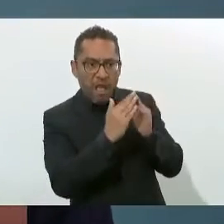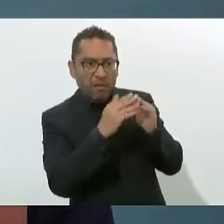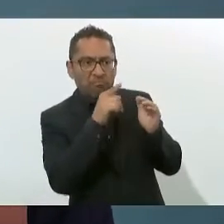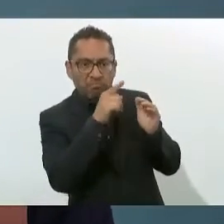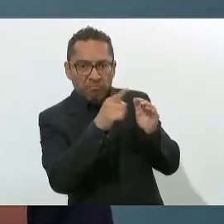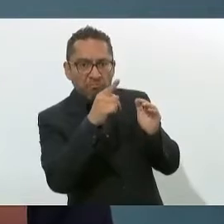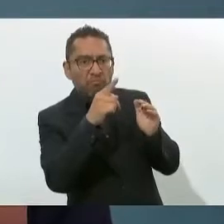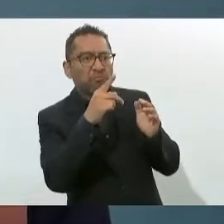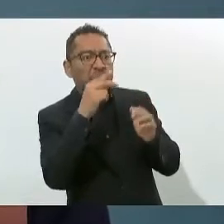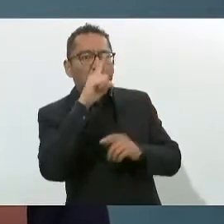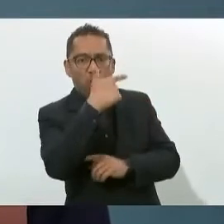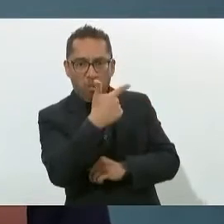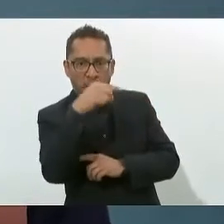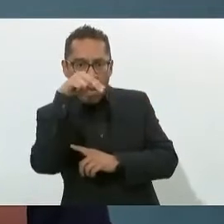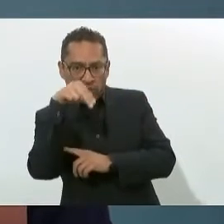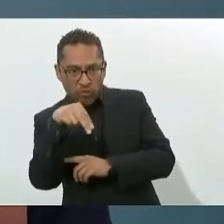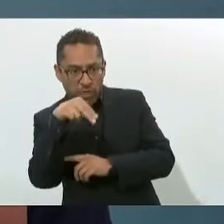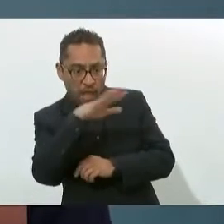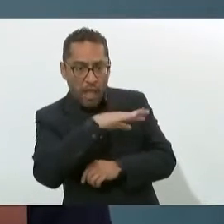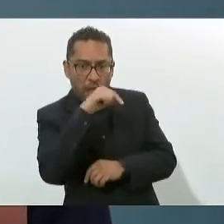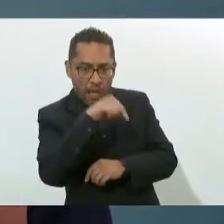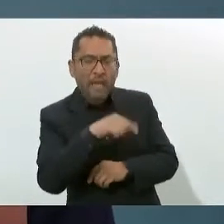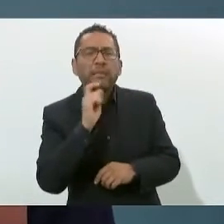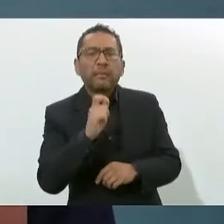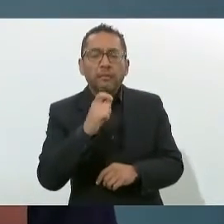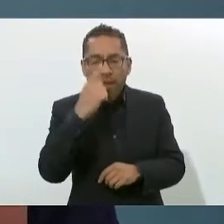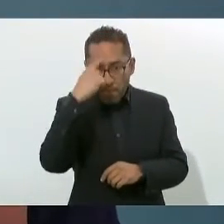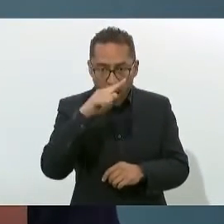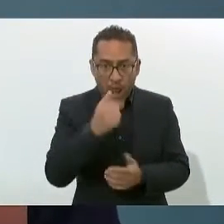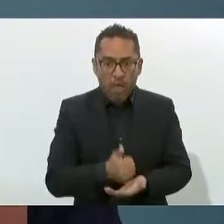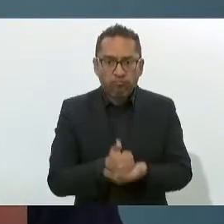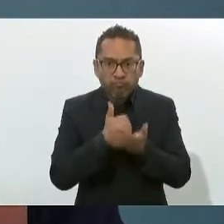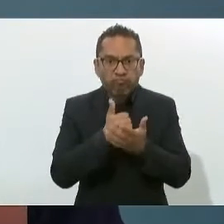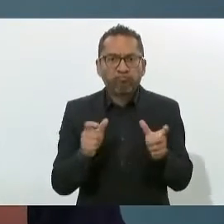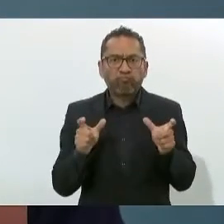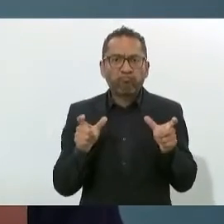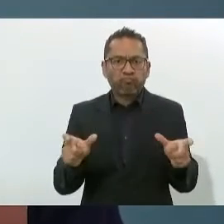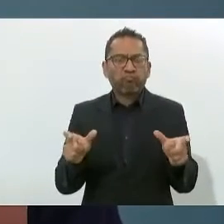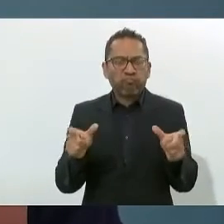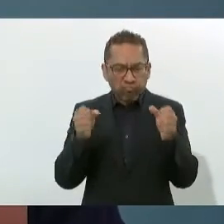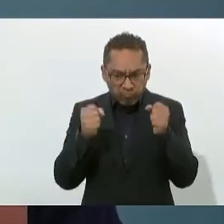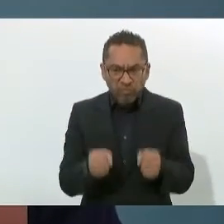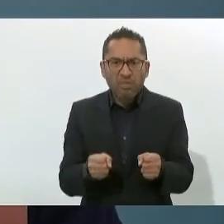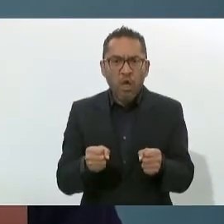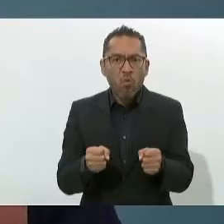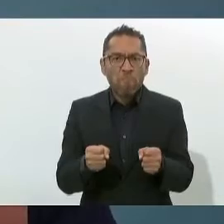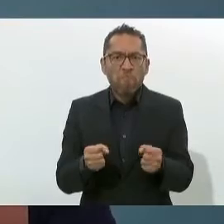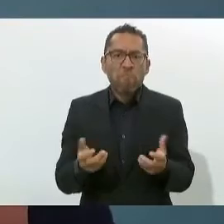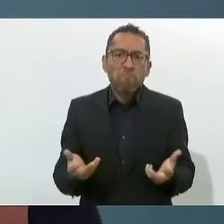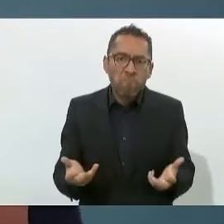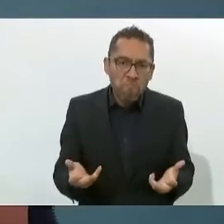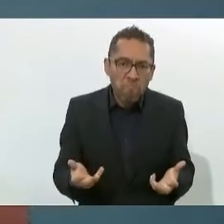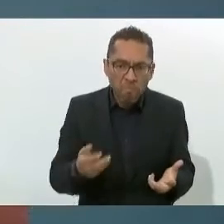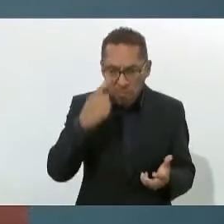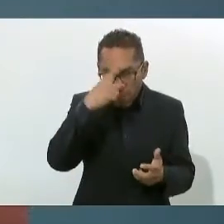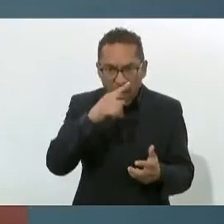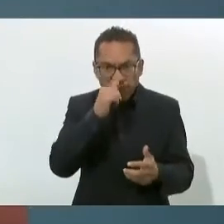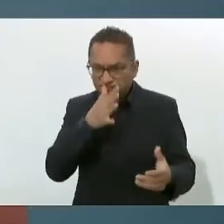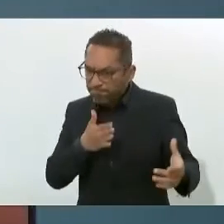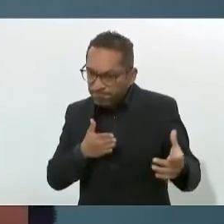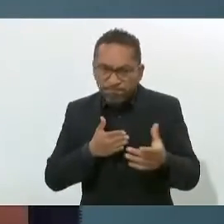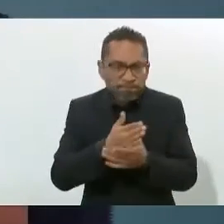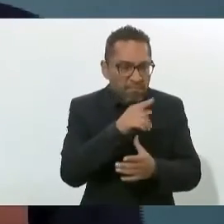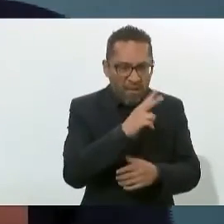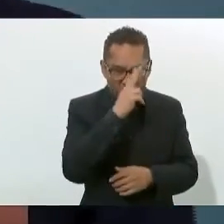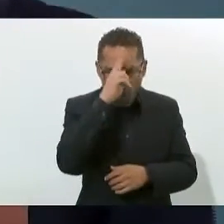los elementos de la Guardia Nacional son para garantizar la tranquilidad, la seguridad, para enfrentar el flagelo de